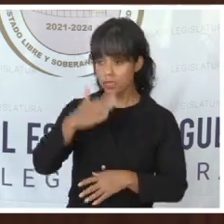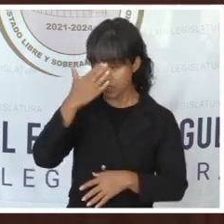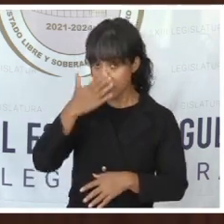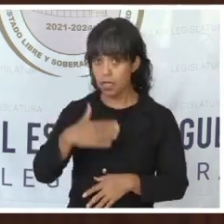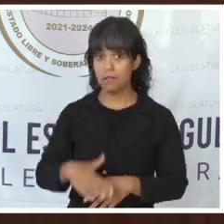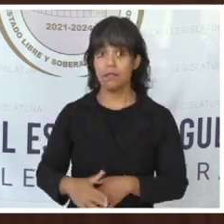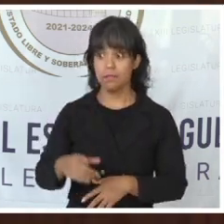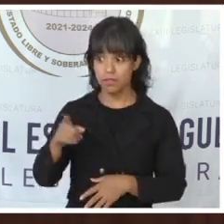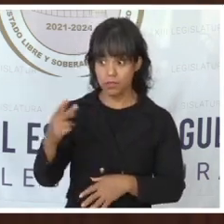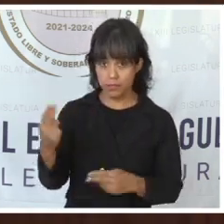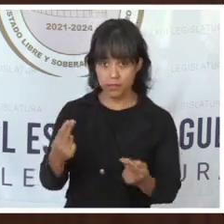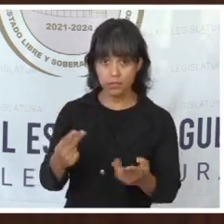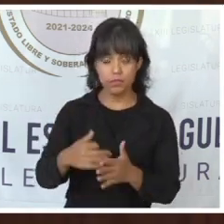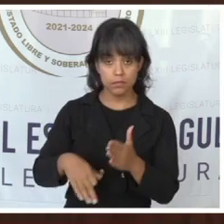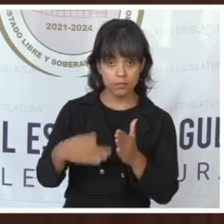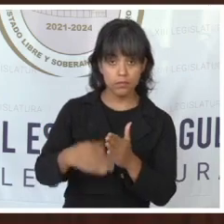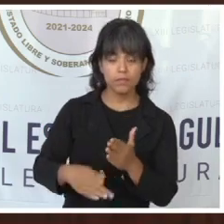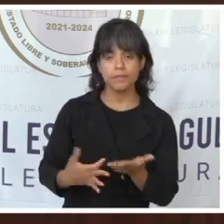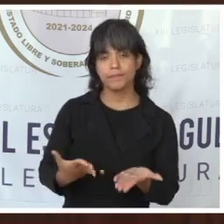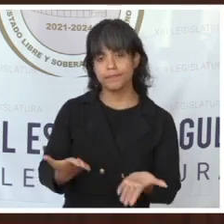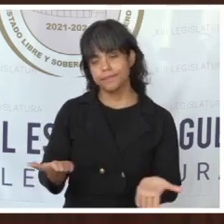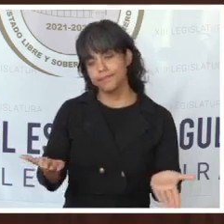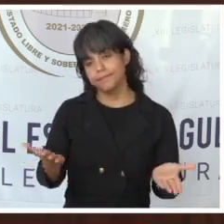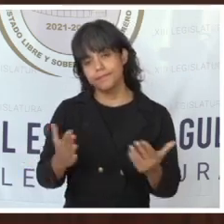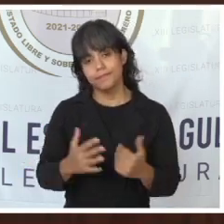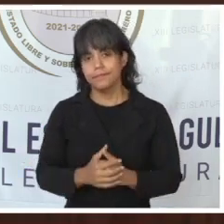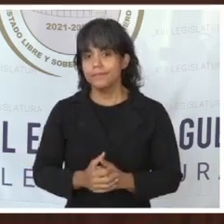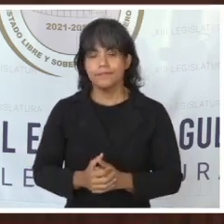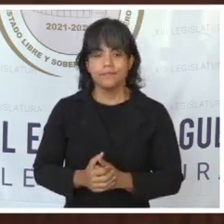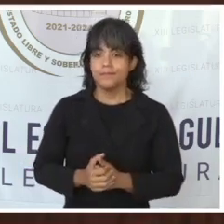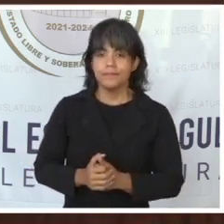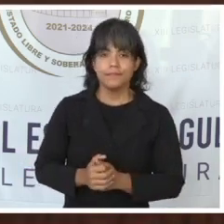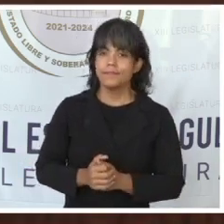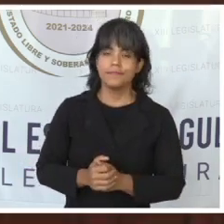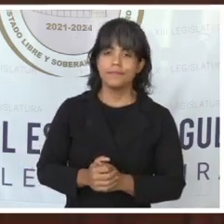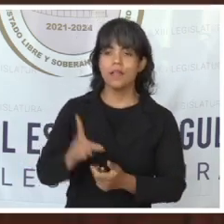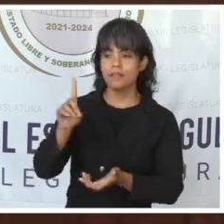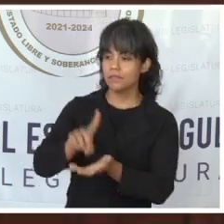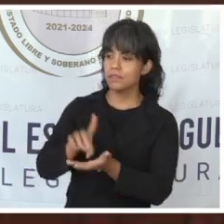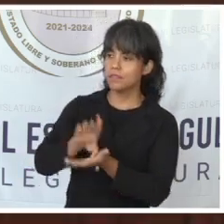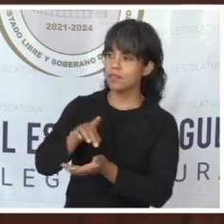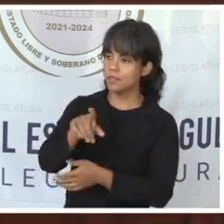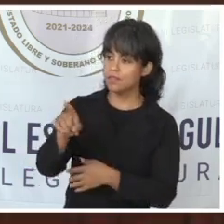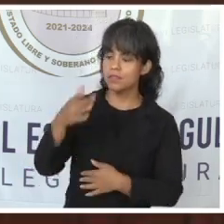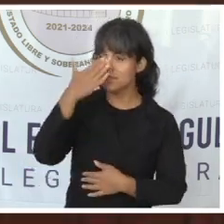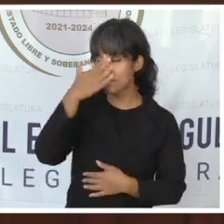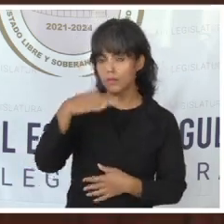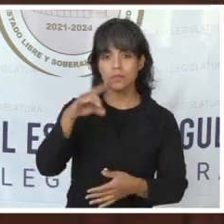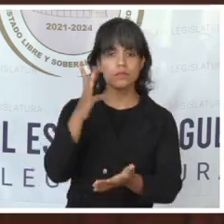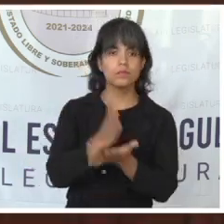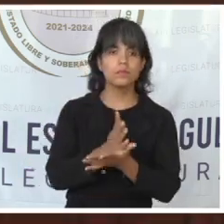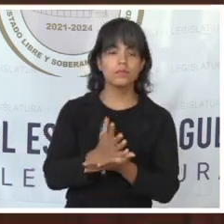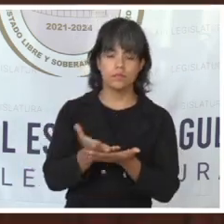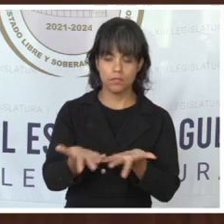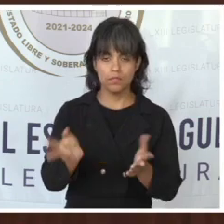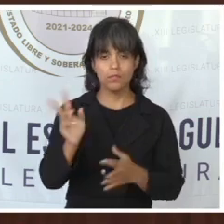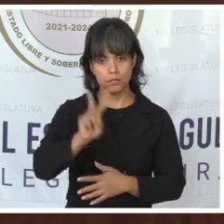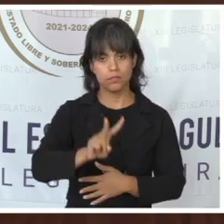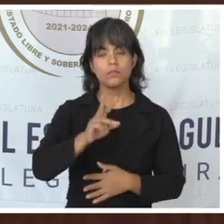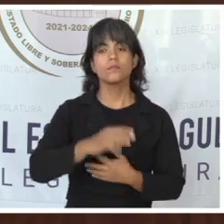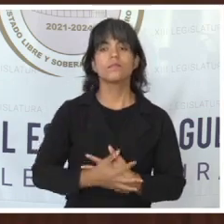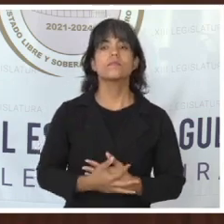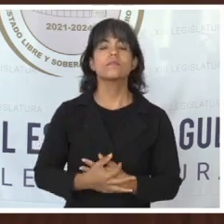requiere. Y quien lo haga estará pecando de soberbia, de arrogancia, de pedantería ante un hecho